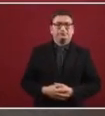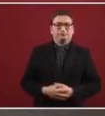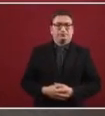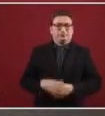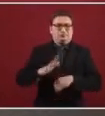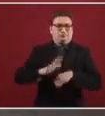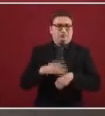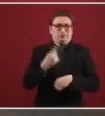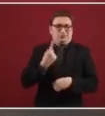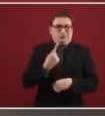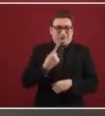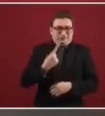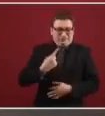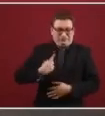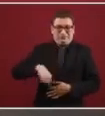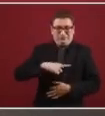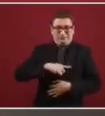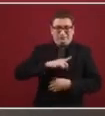porque somos un país